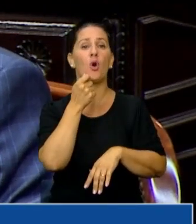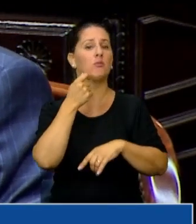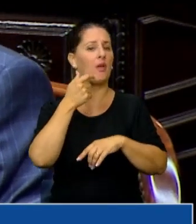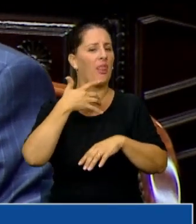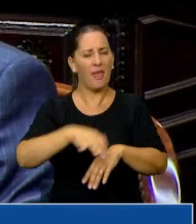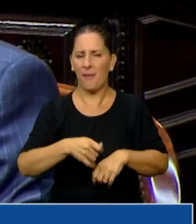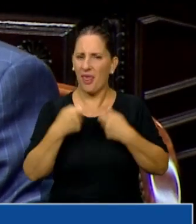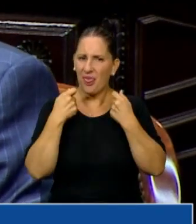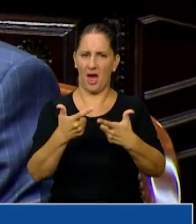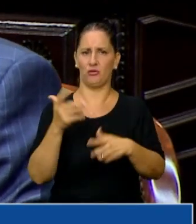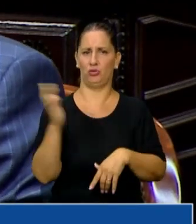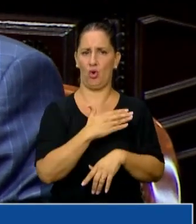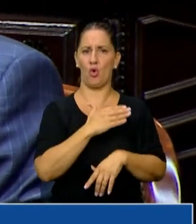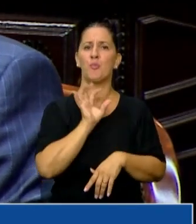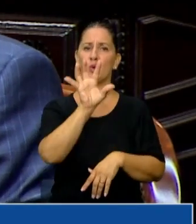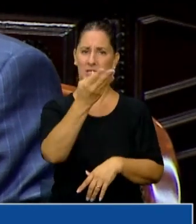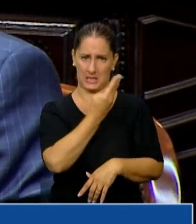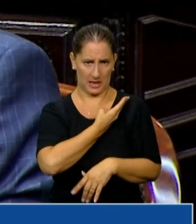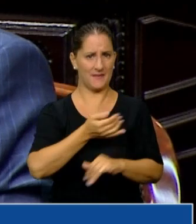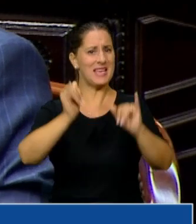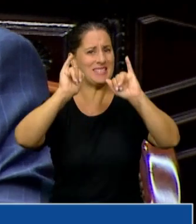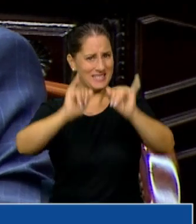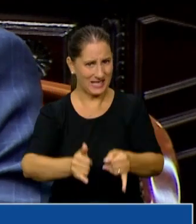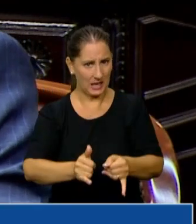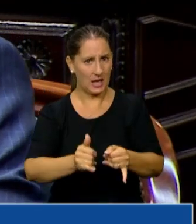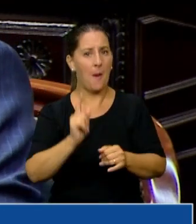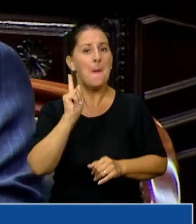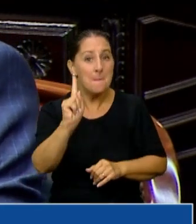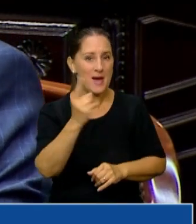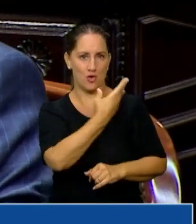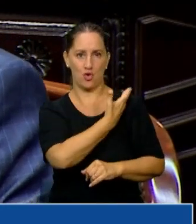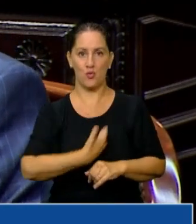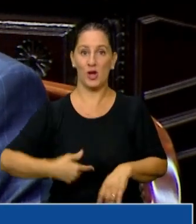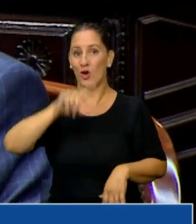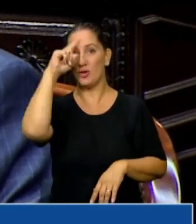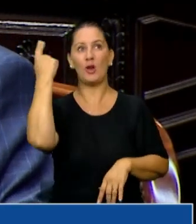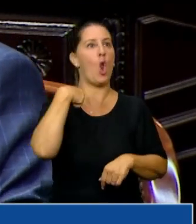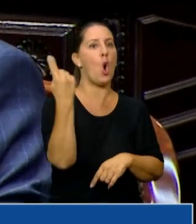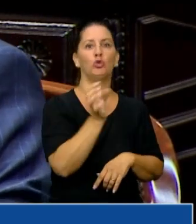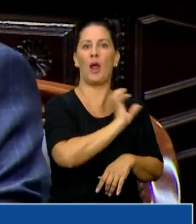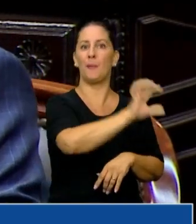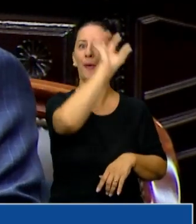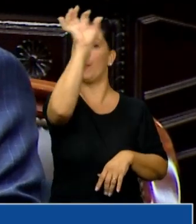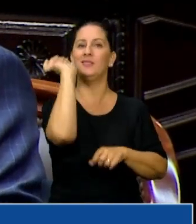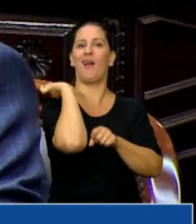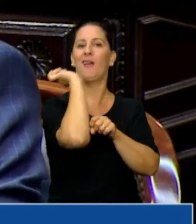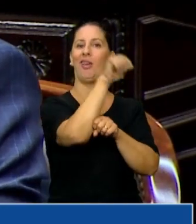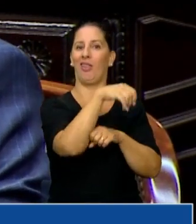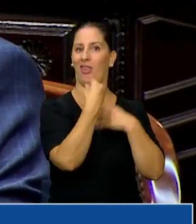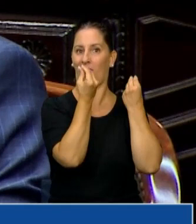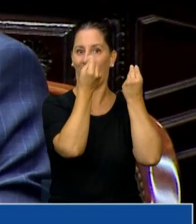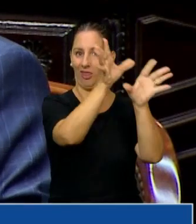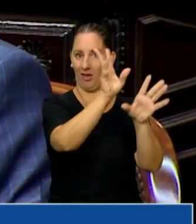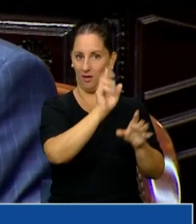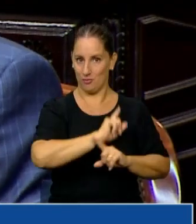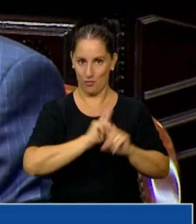poner en la provincia de Santa Fe, pero no que el Gobierno Nacional no descuide ni abandone al